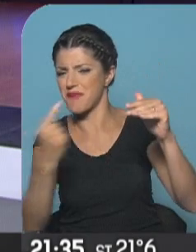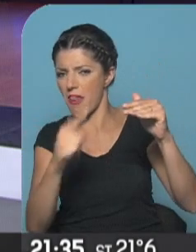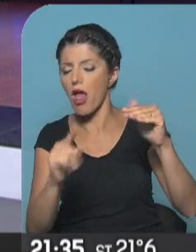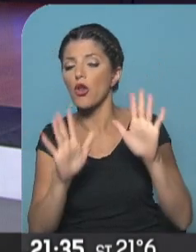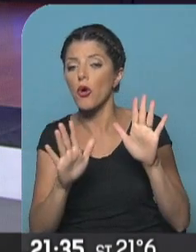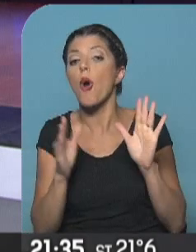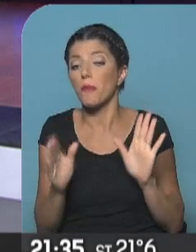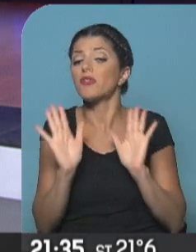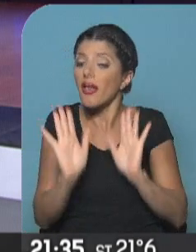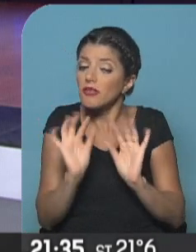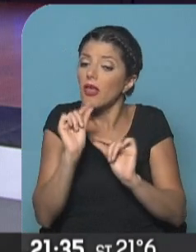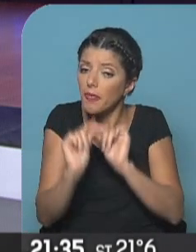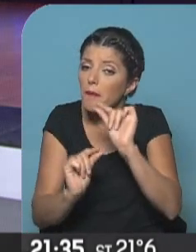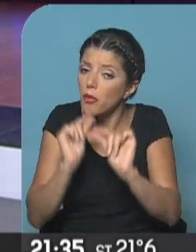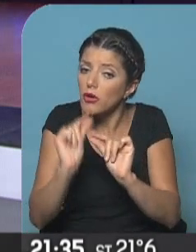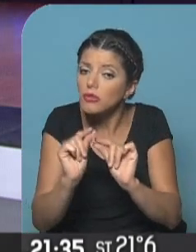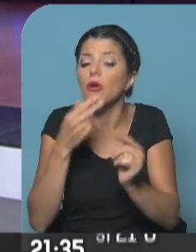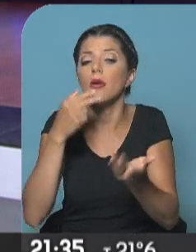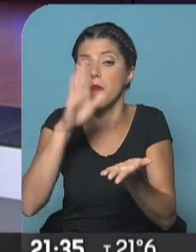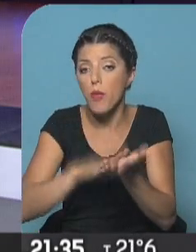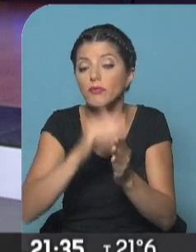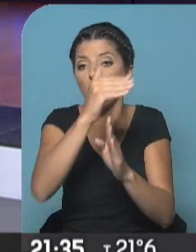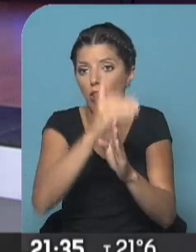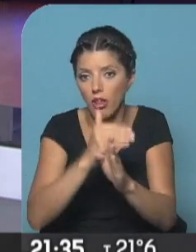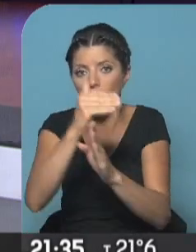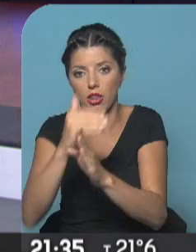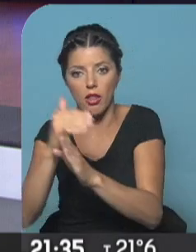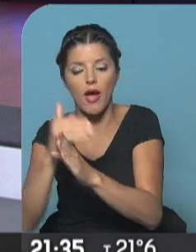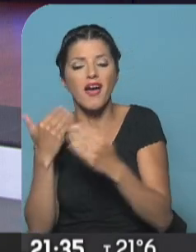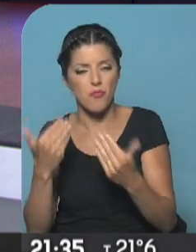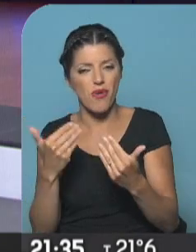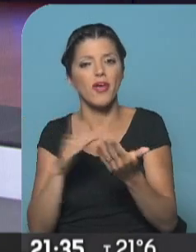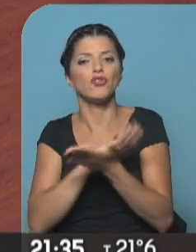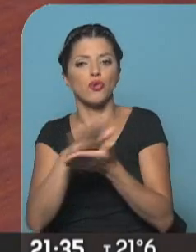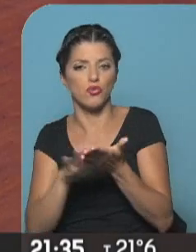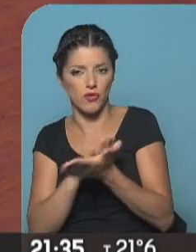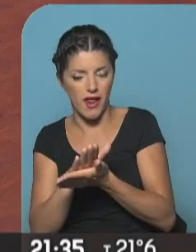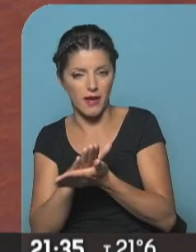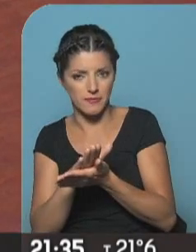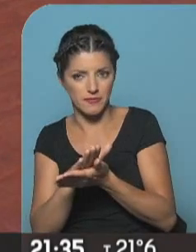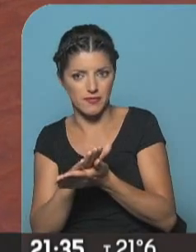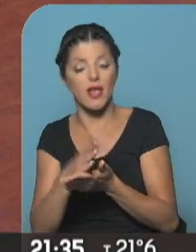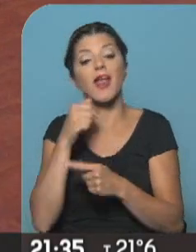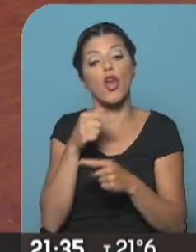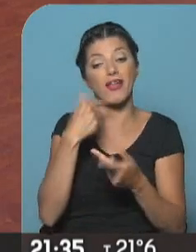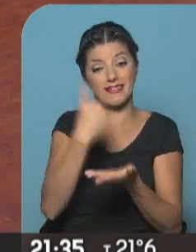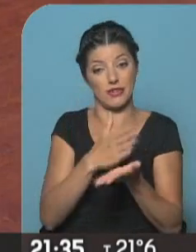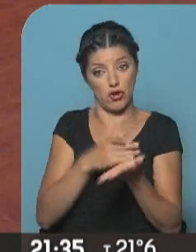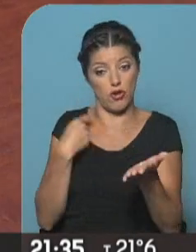gradual, se puede llegar a resolver gran parte de alguna manera, del déficit fiscal, la